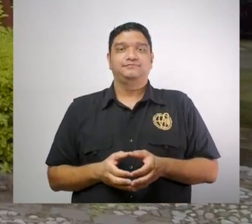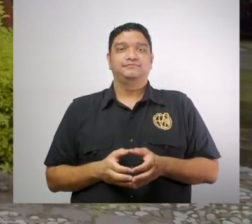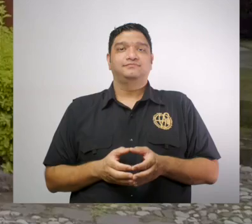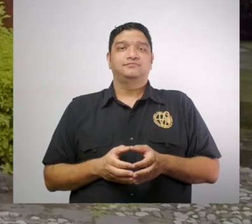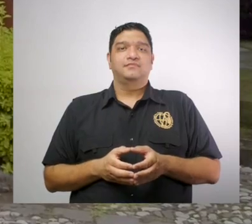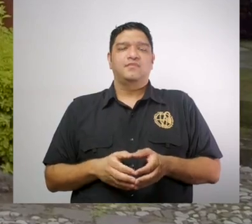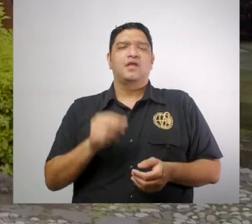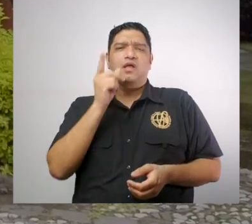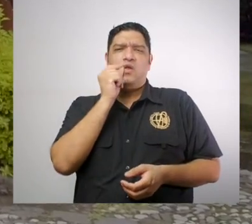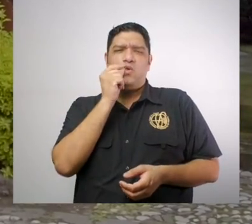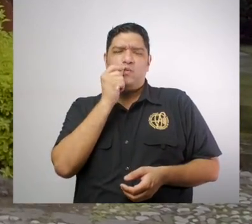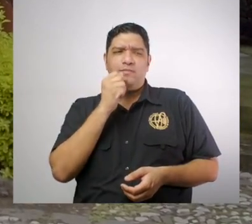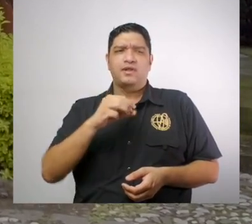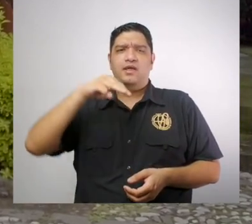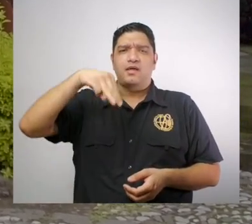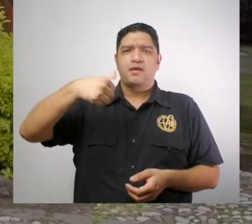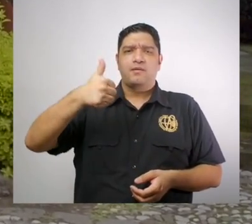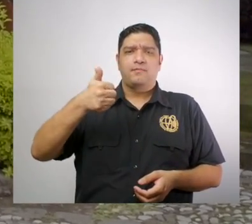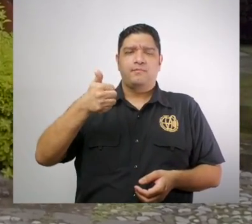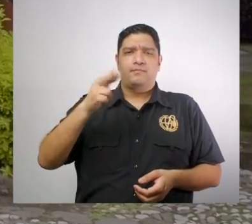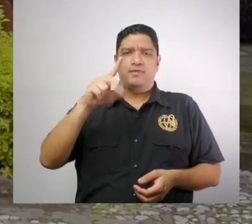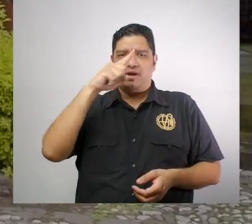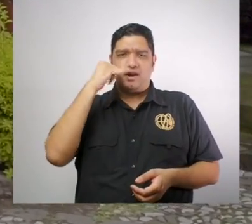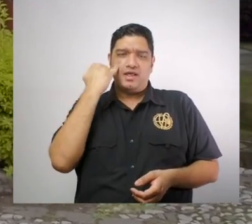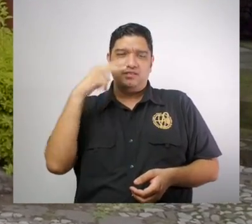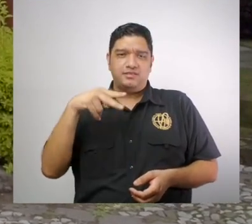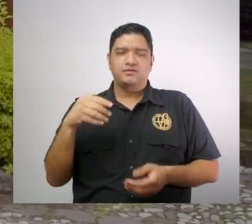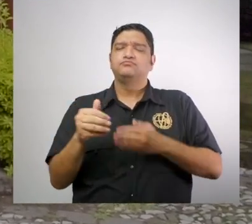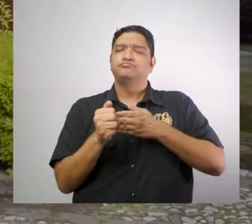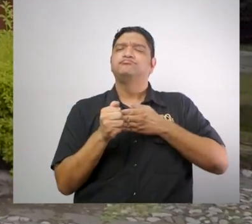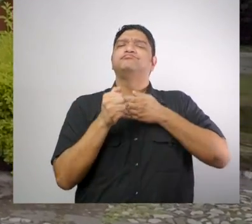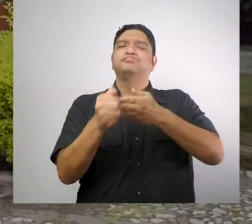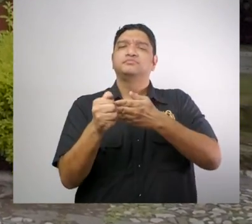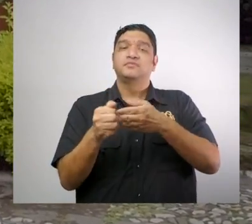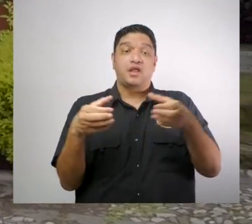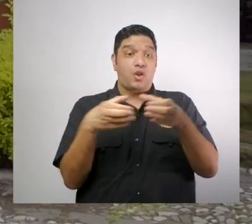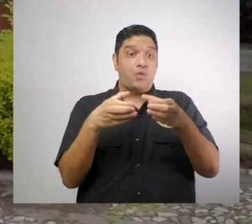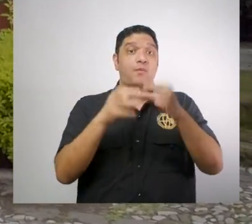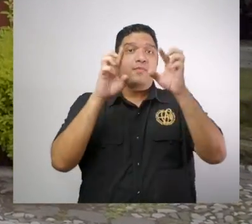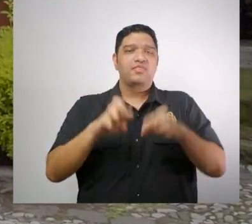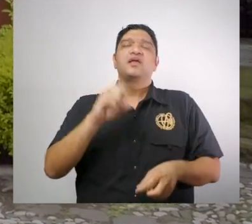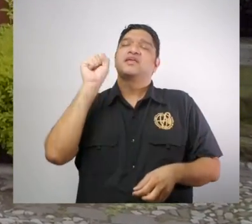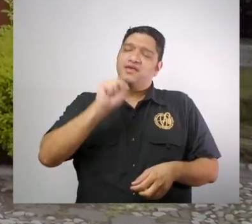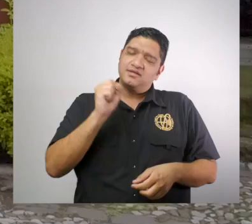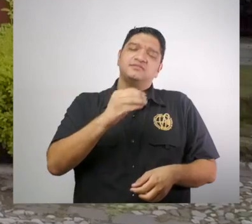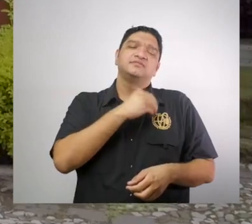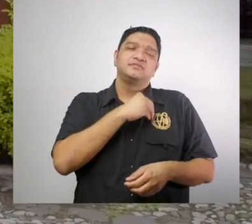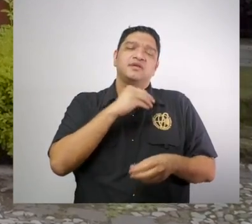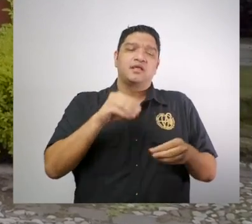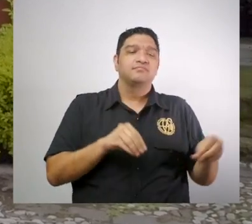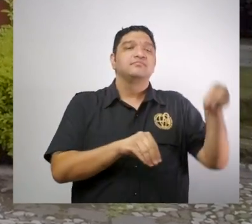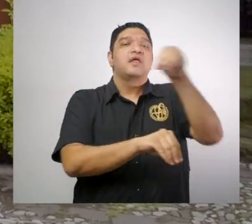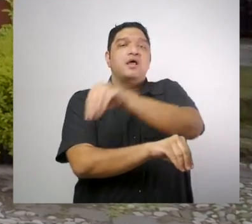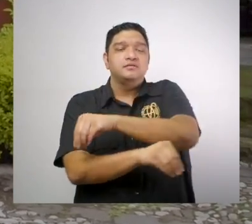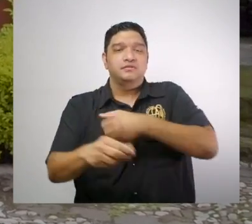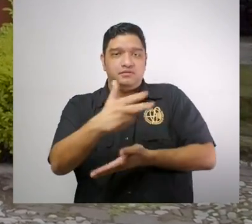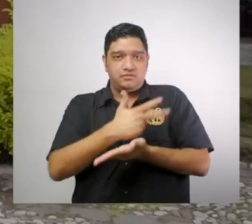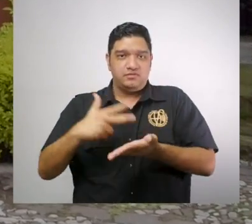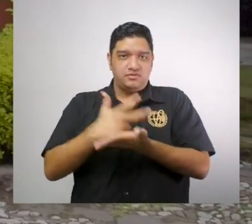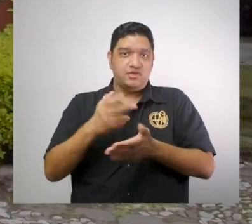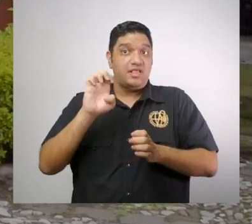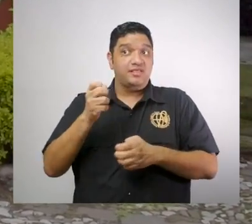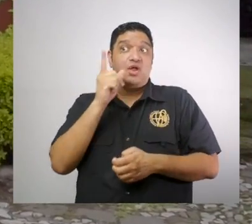Martín de Mayorga lideró al grupo de los traslacionistas y fue él el que